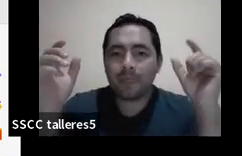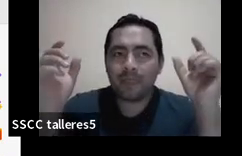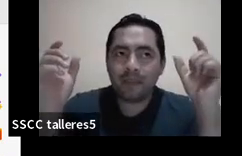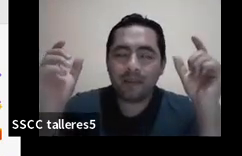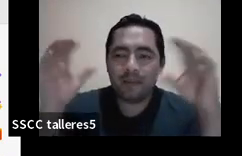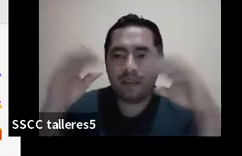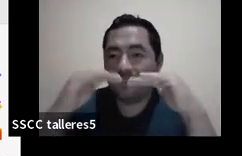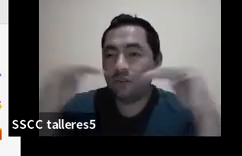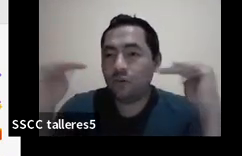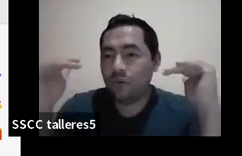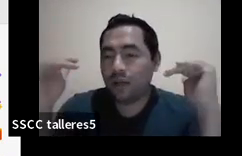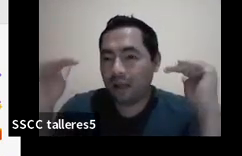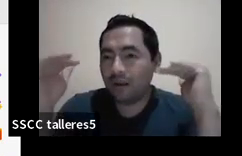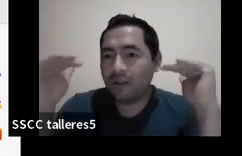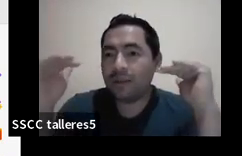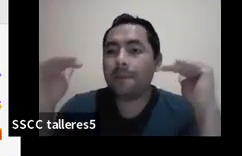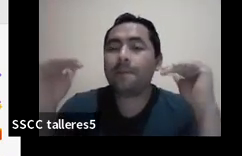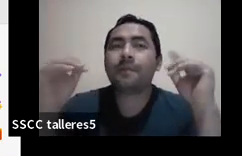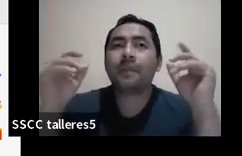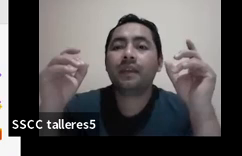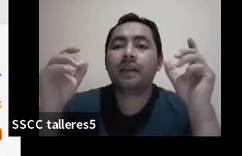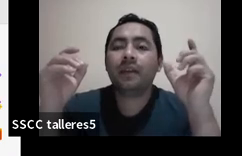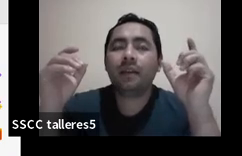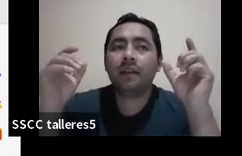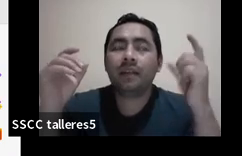sería, haciendo una analogía,